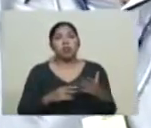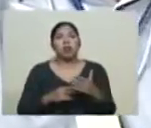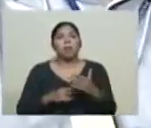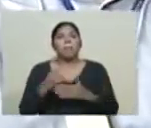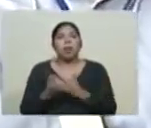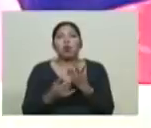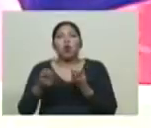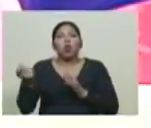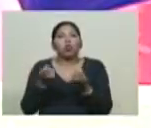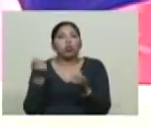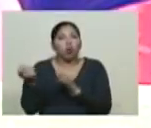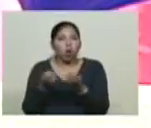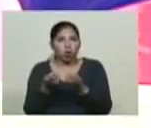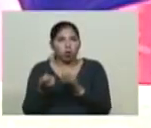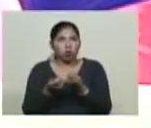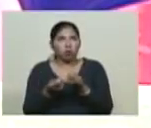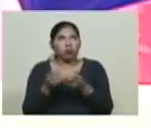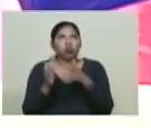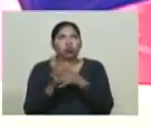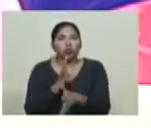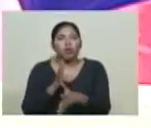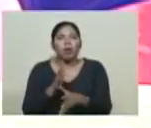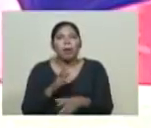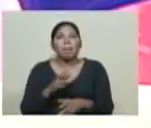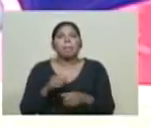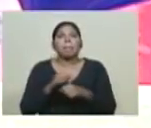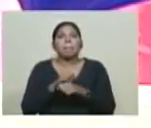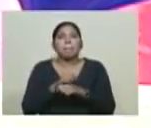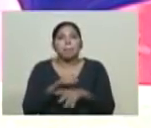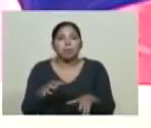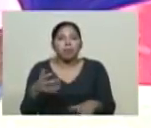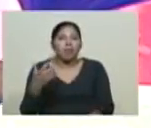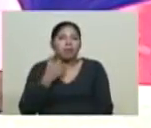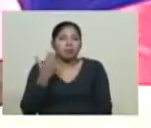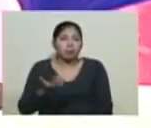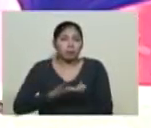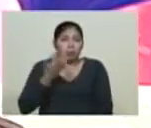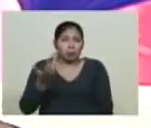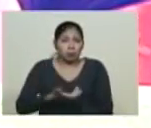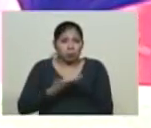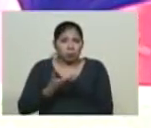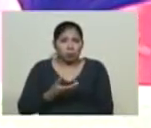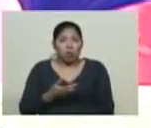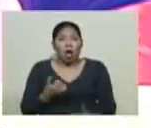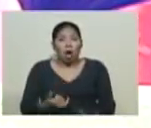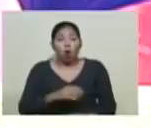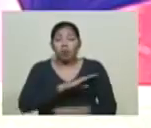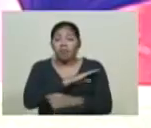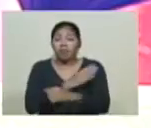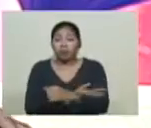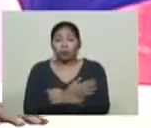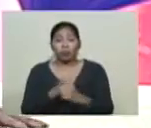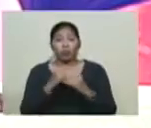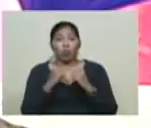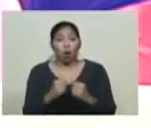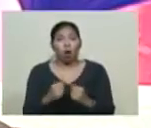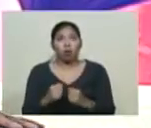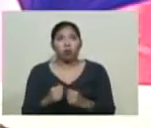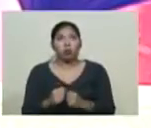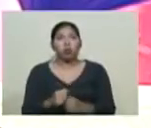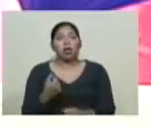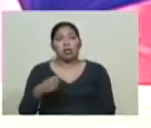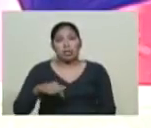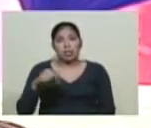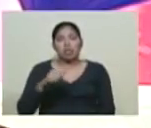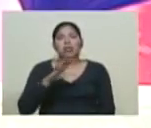a atacar el tema de la malaria con muchísima fuerza como nunca antes. Muy tenemos importante. En el país, presidente,